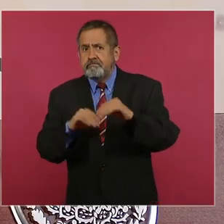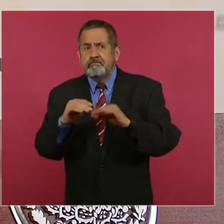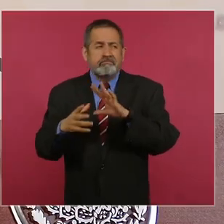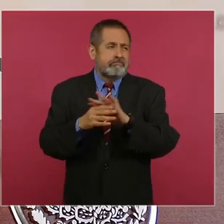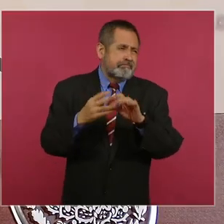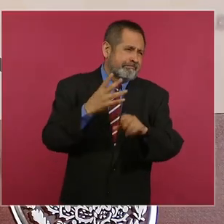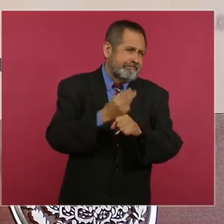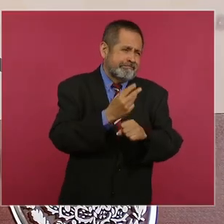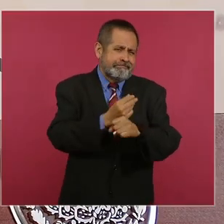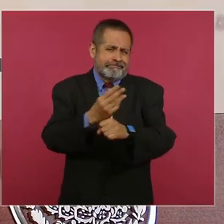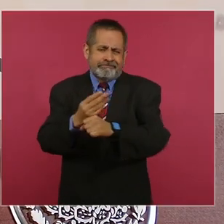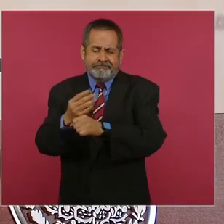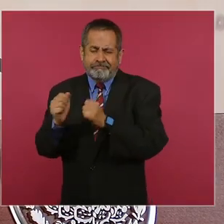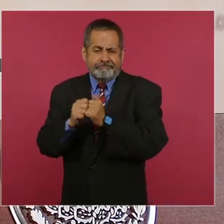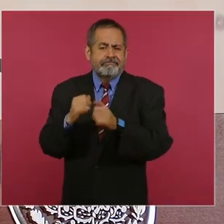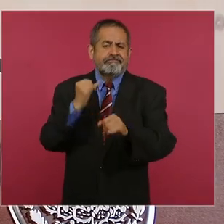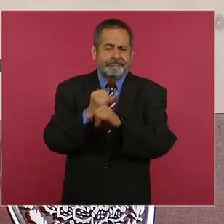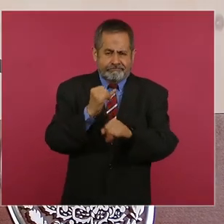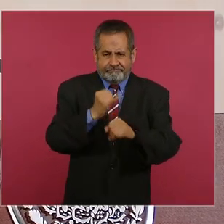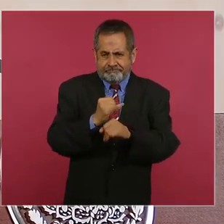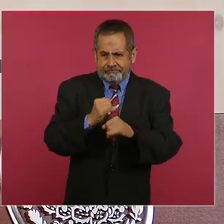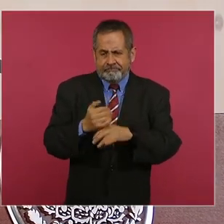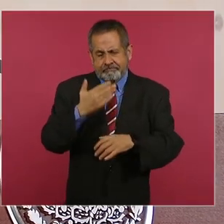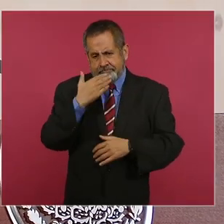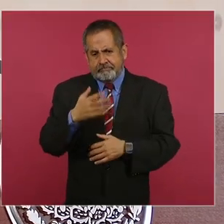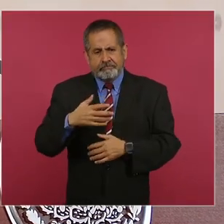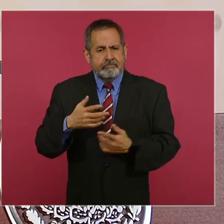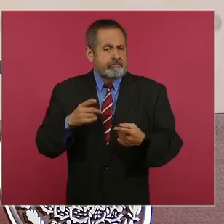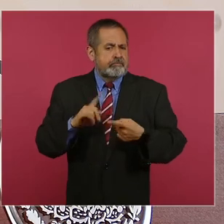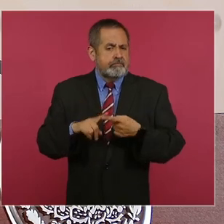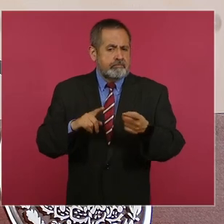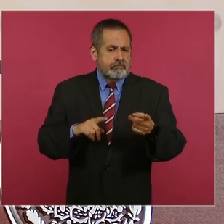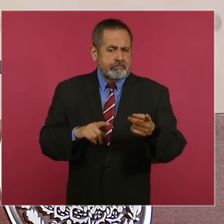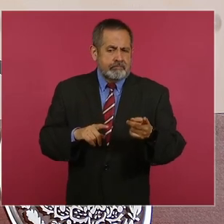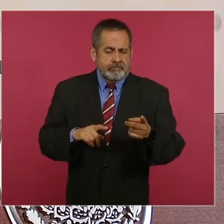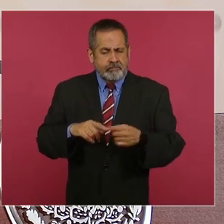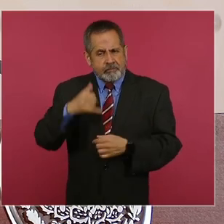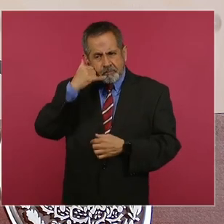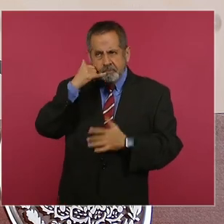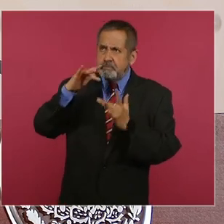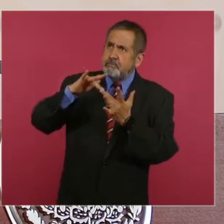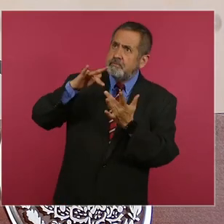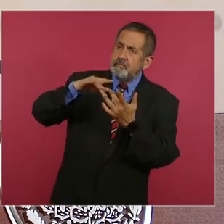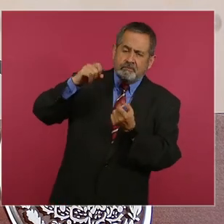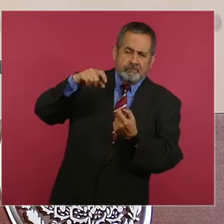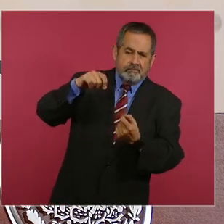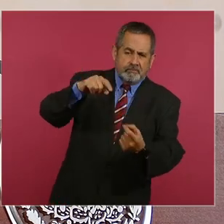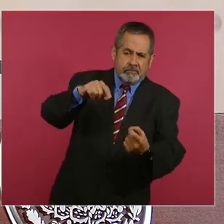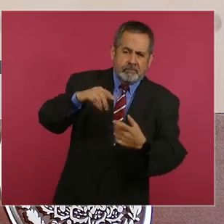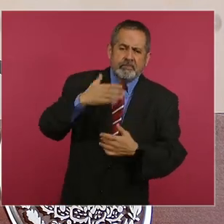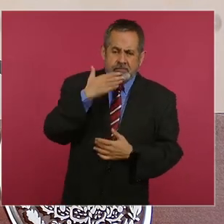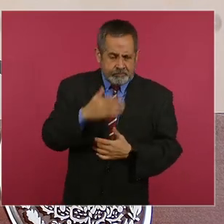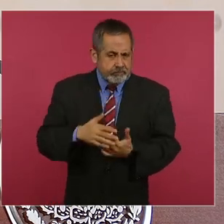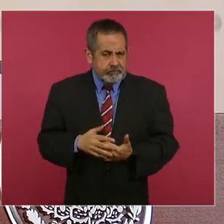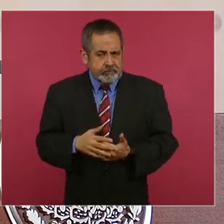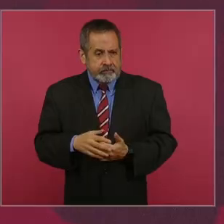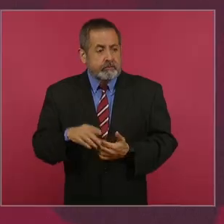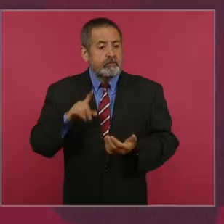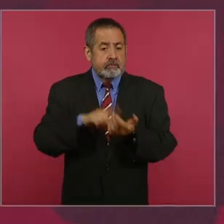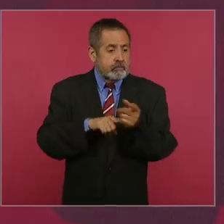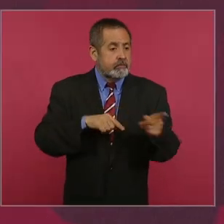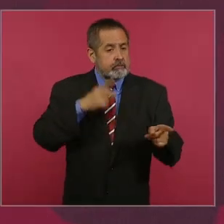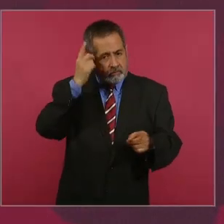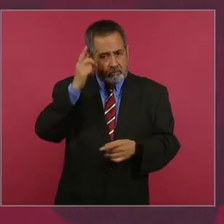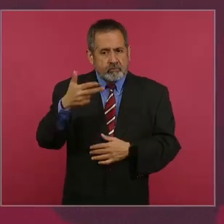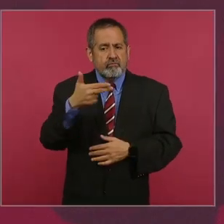de internet, telefonía celular. También tienen ellos un hotel, se